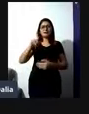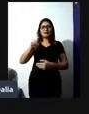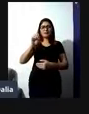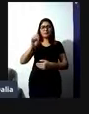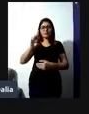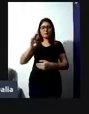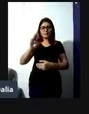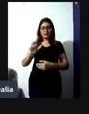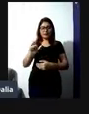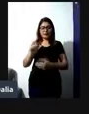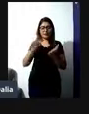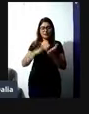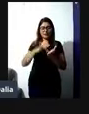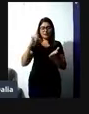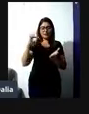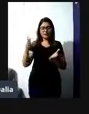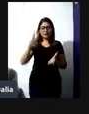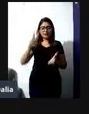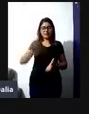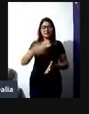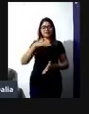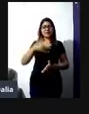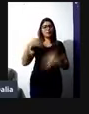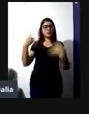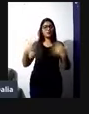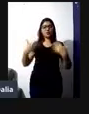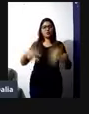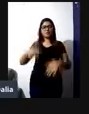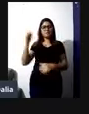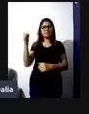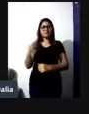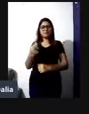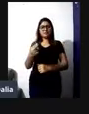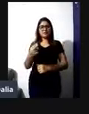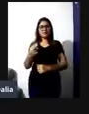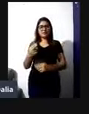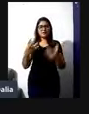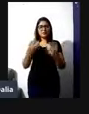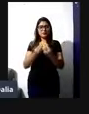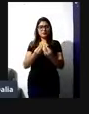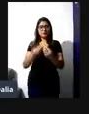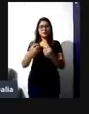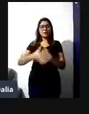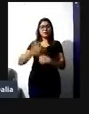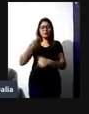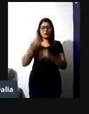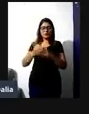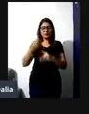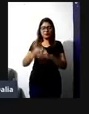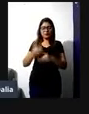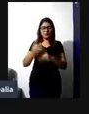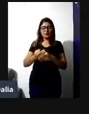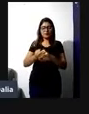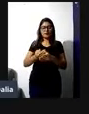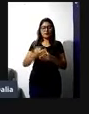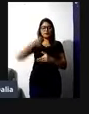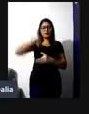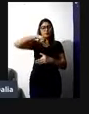invitación. Para mí es un placer estar aquí, sobre todo porque es un espacio que nos